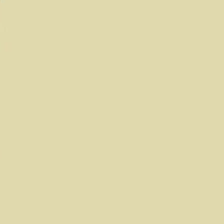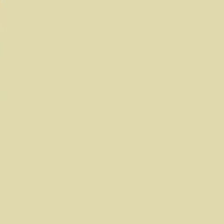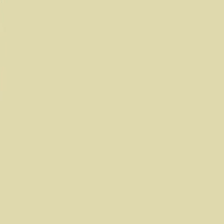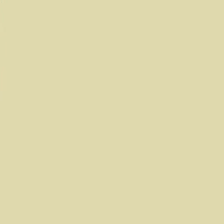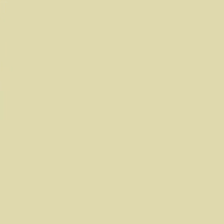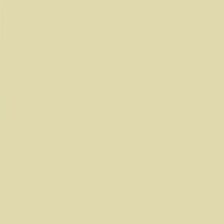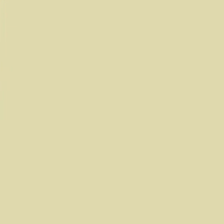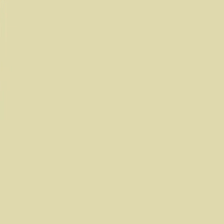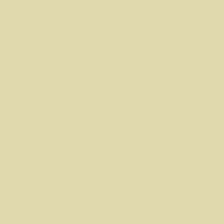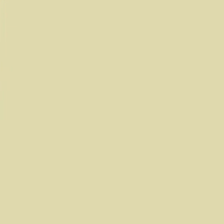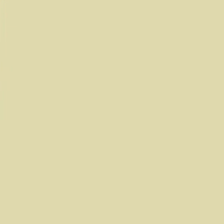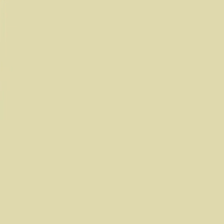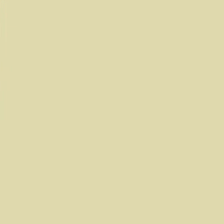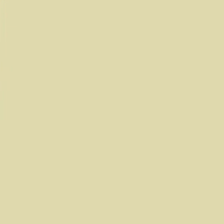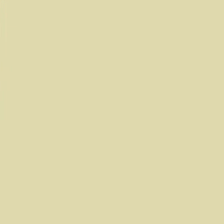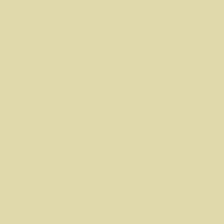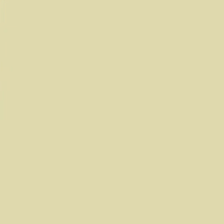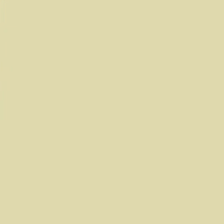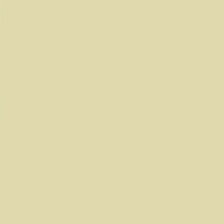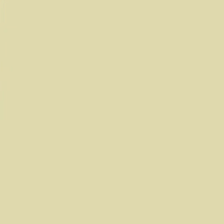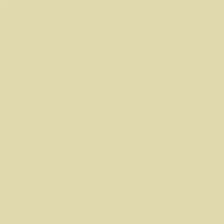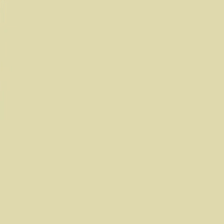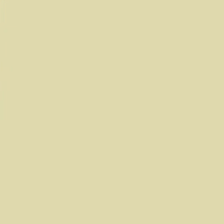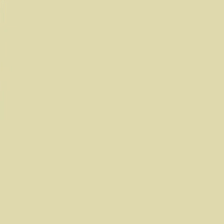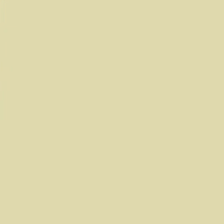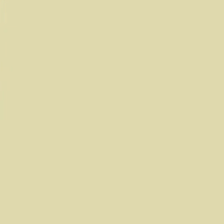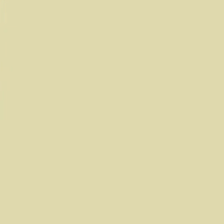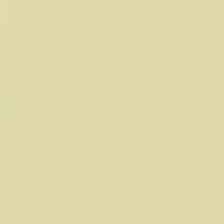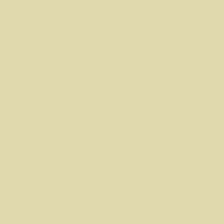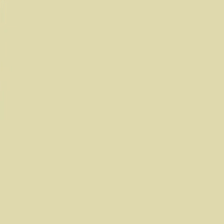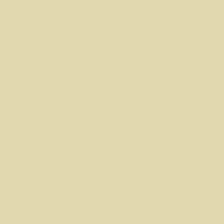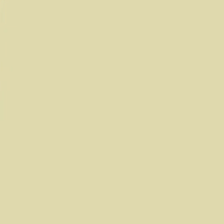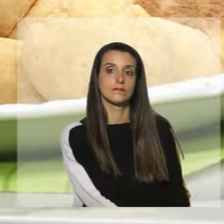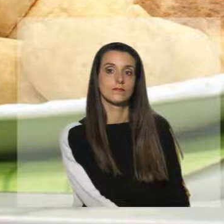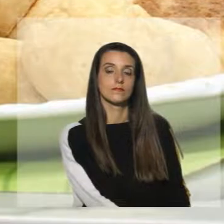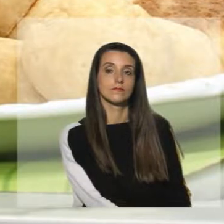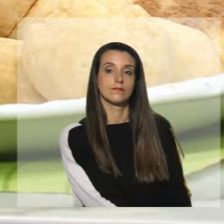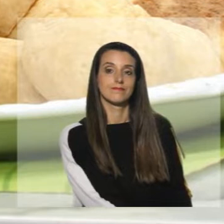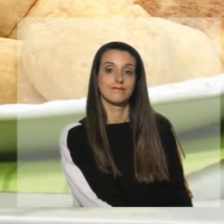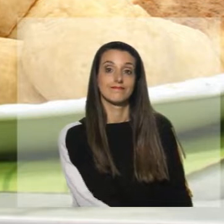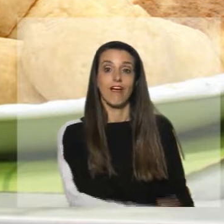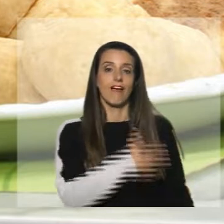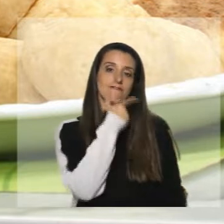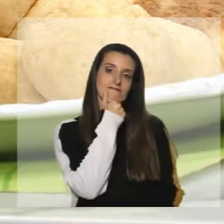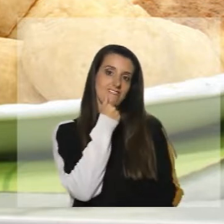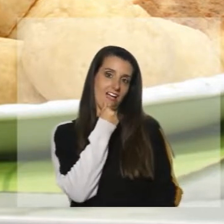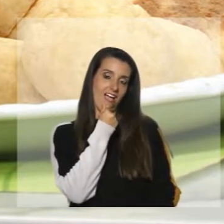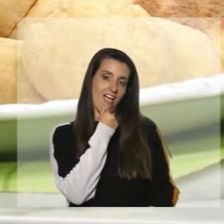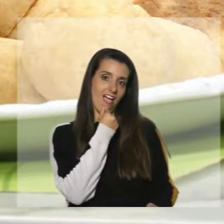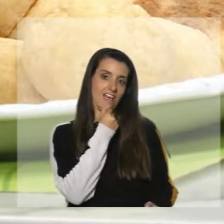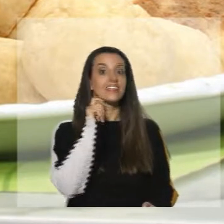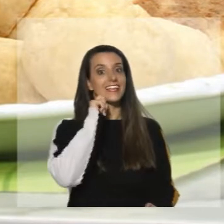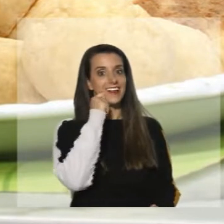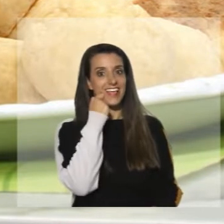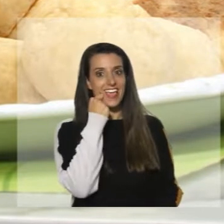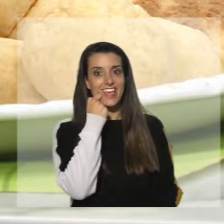3 huevos, 250 gramos de queso rallado, amasamos, formamos las bolitas y al horno de pan. ¡Ay, parece tan fácil y es tan rico! Es un